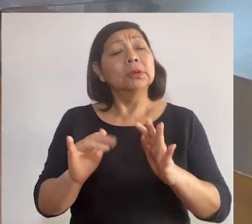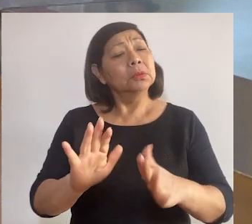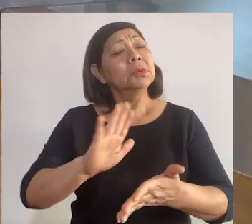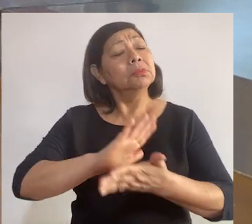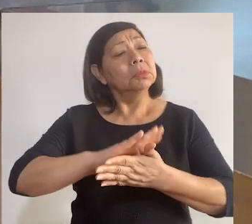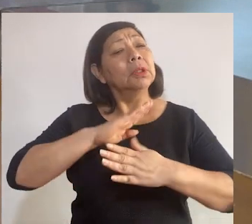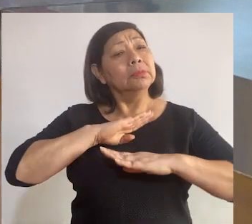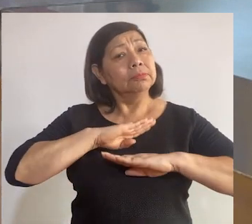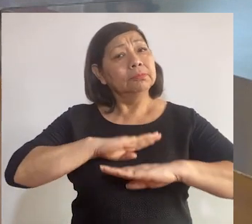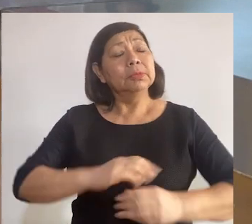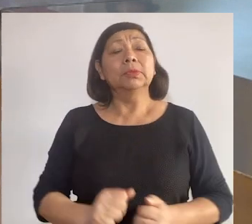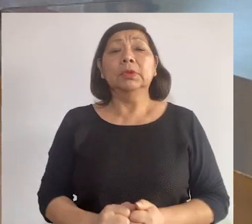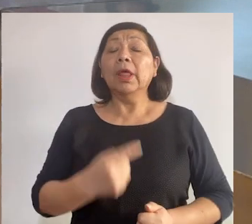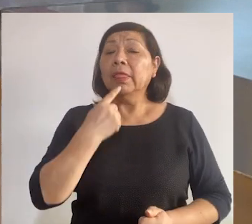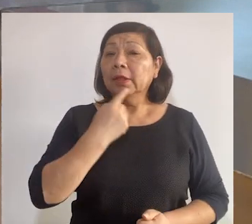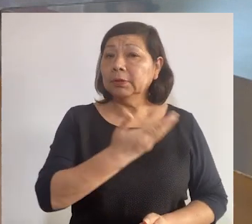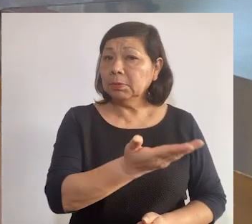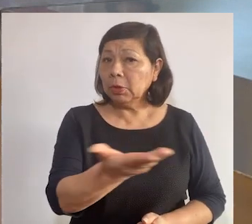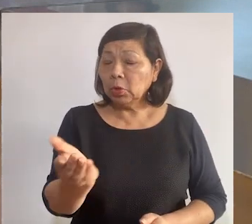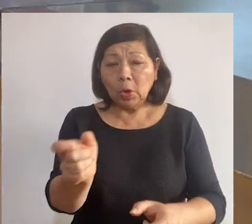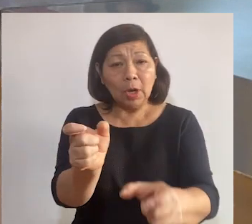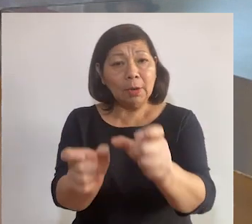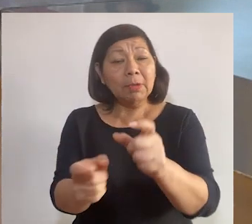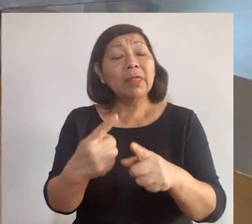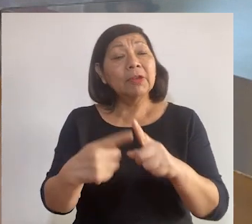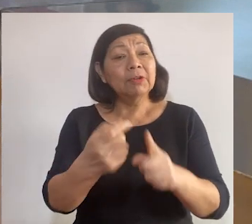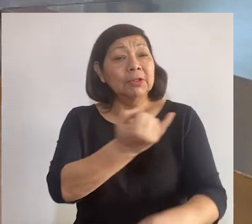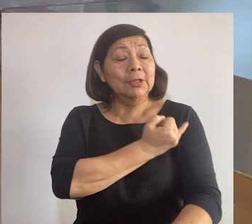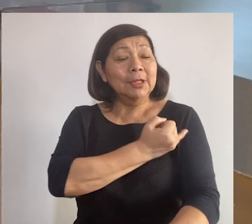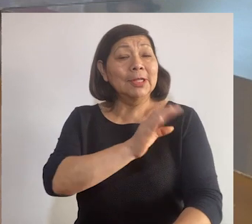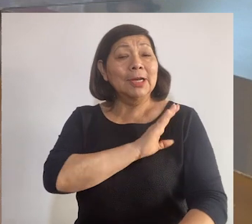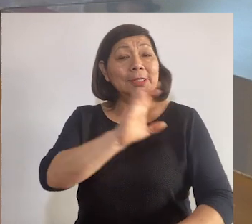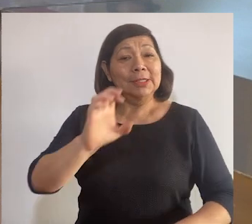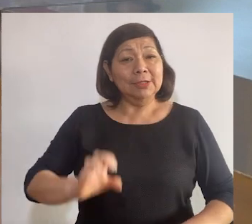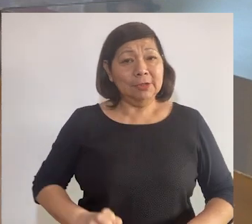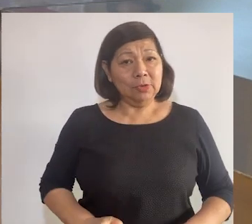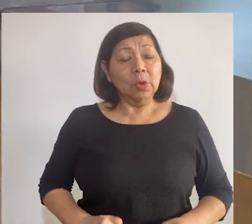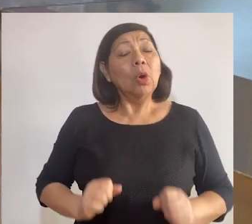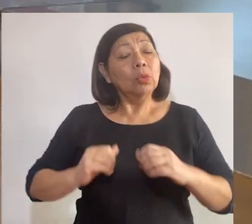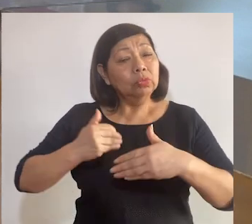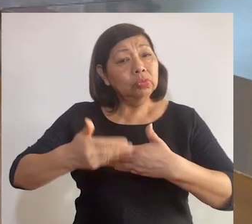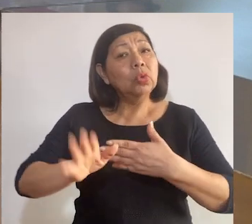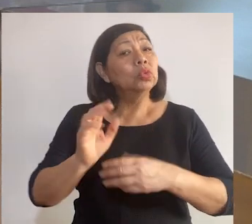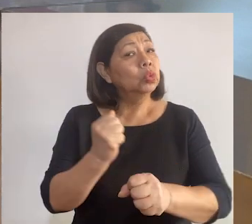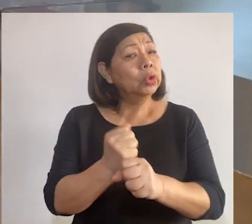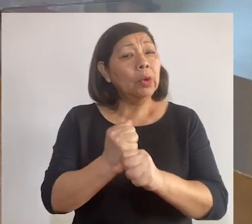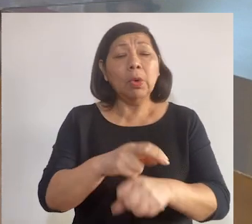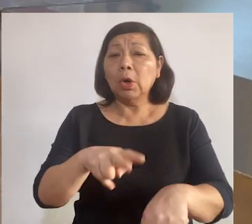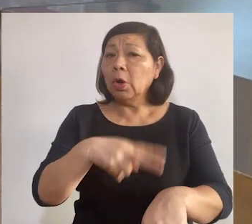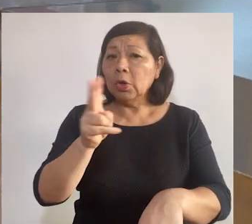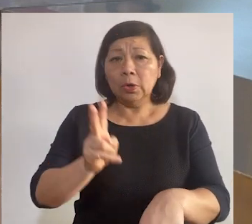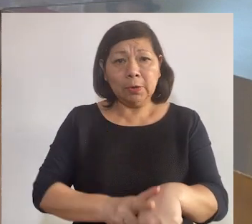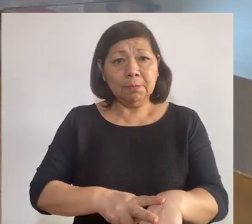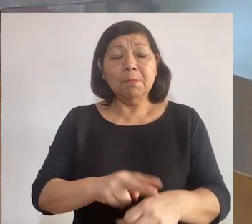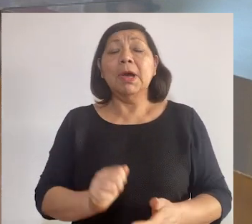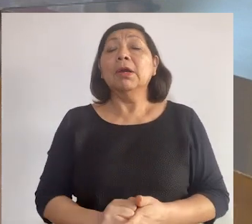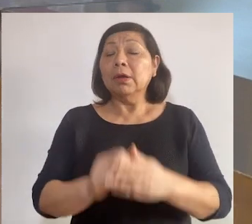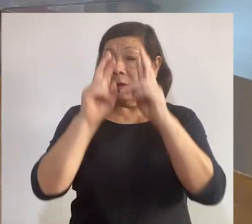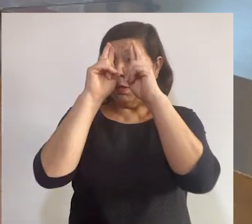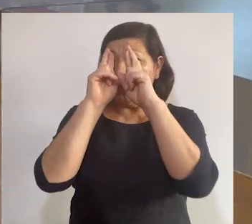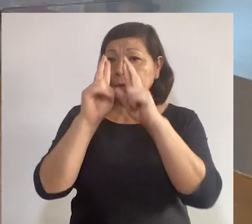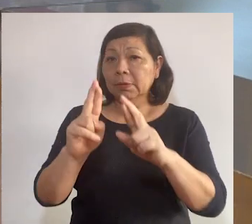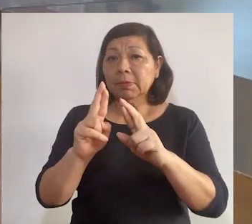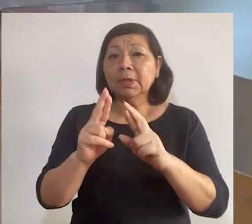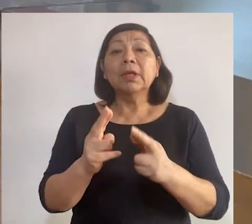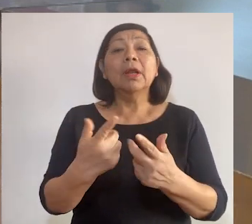mantener la calma y hacemos un llamado a que las instituciones del estado funcionando con normalidad y en